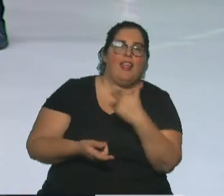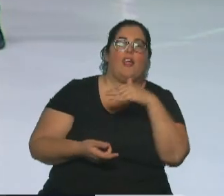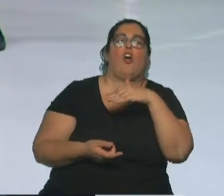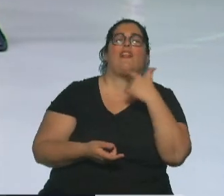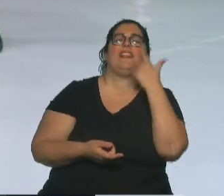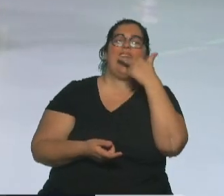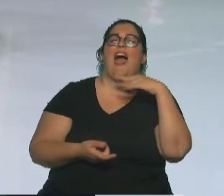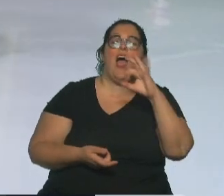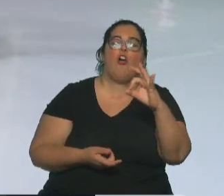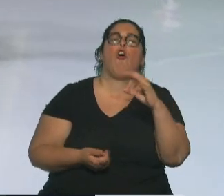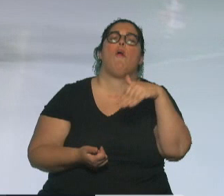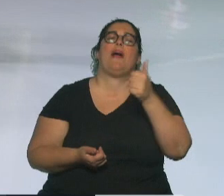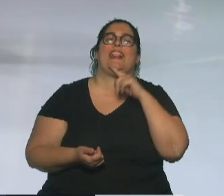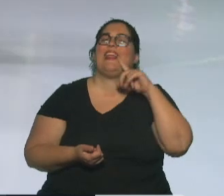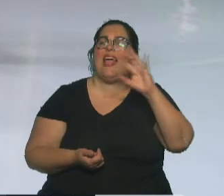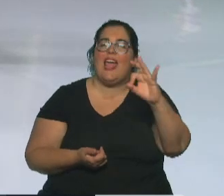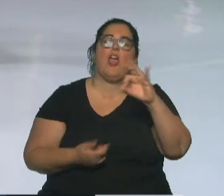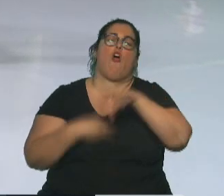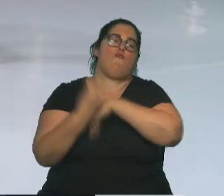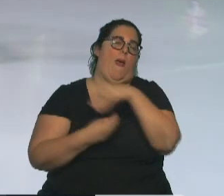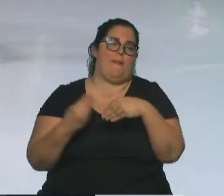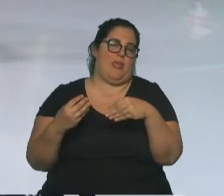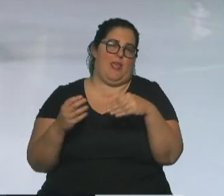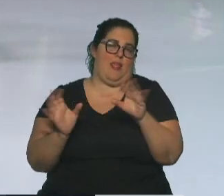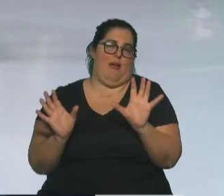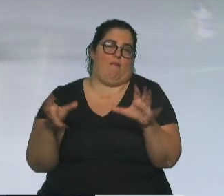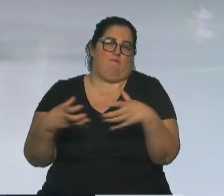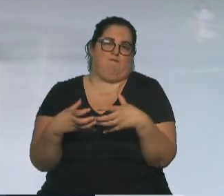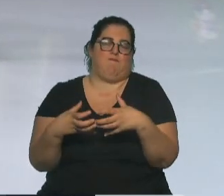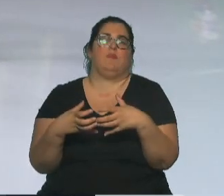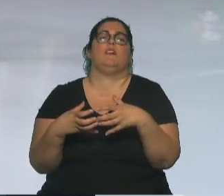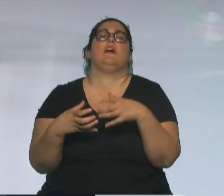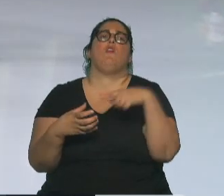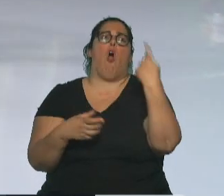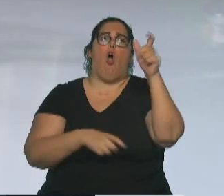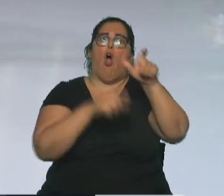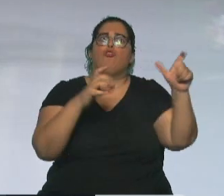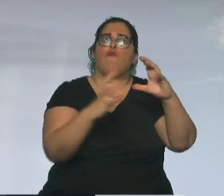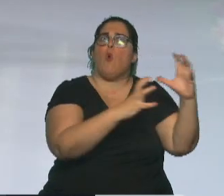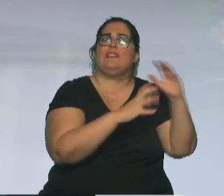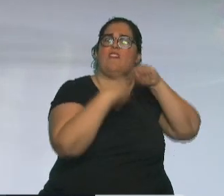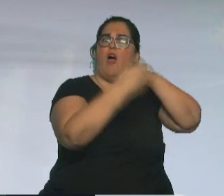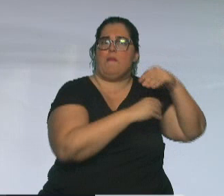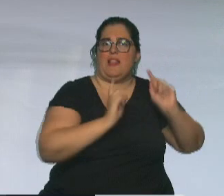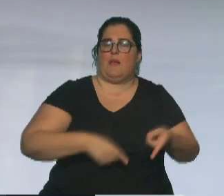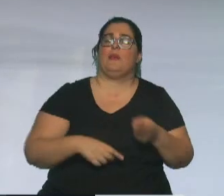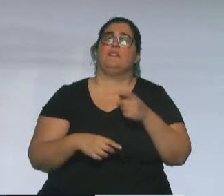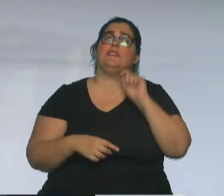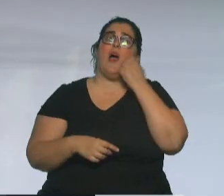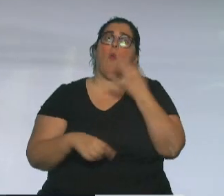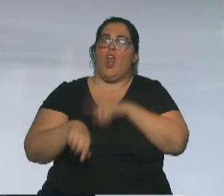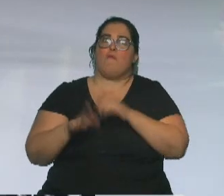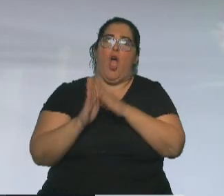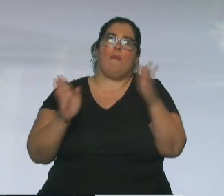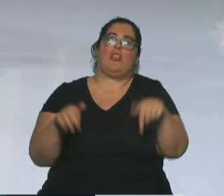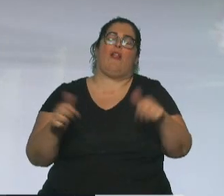supuesto, Mateo. Allí están todos los Un largo futbolistas receso que le viene bien con toda la para familia, tomar ¿sí? fuerzas a Leo Bueno, Messi en